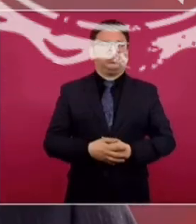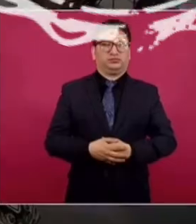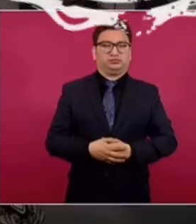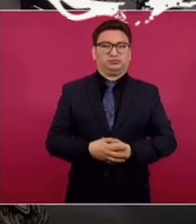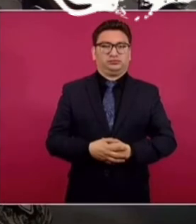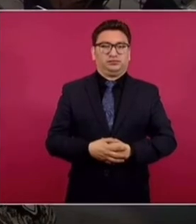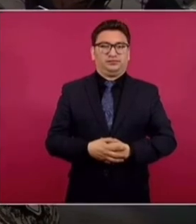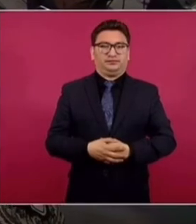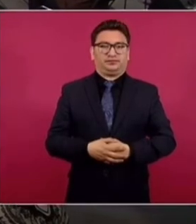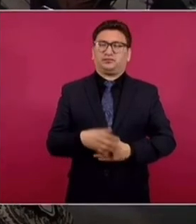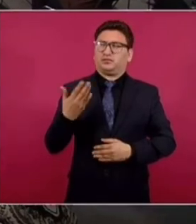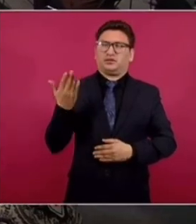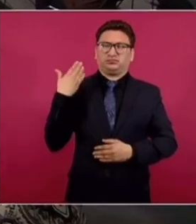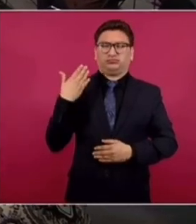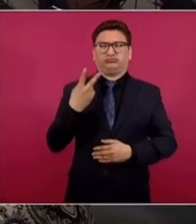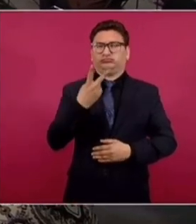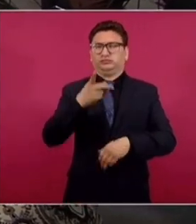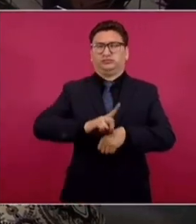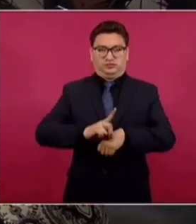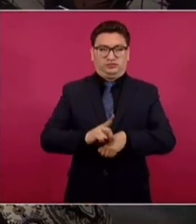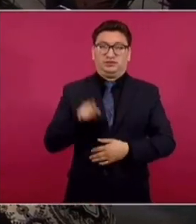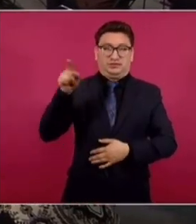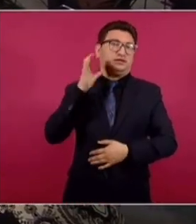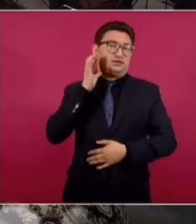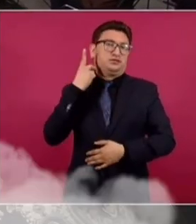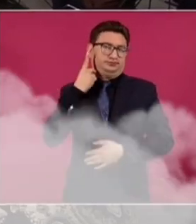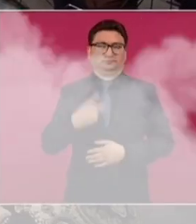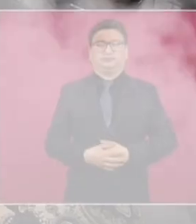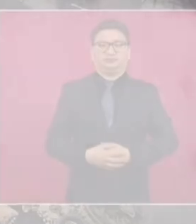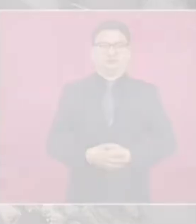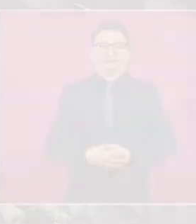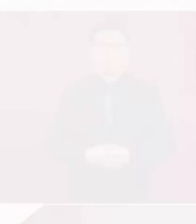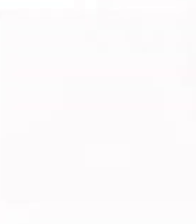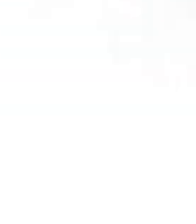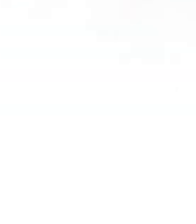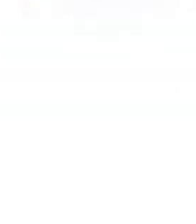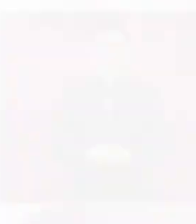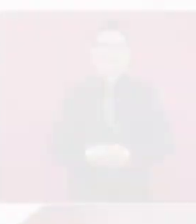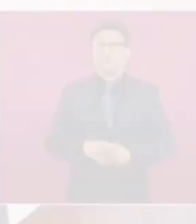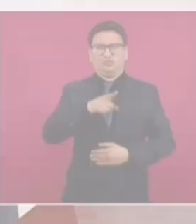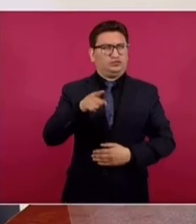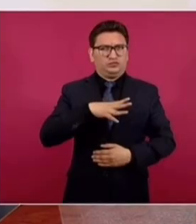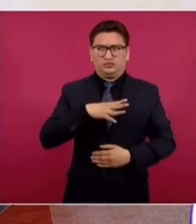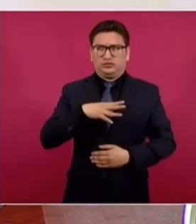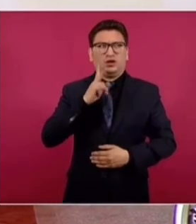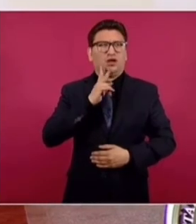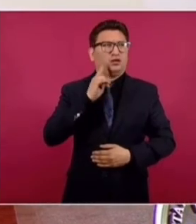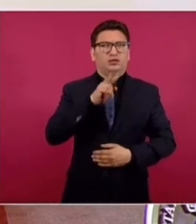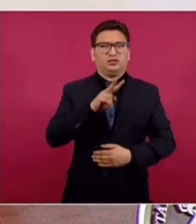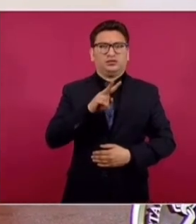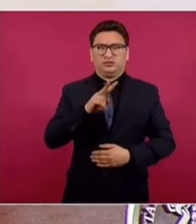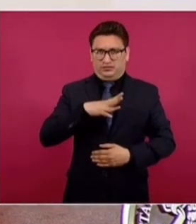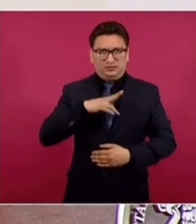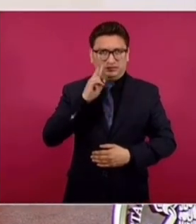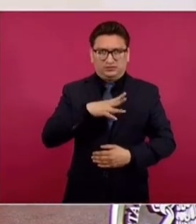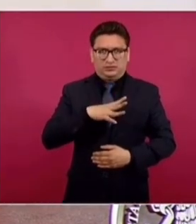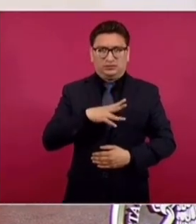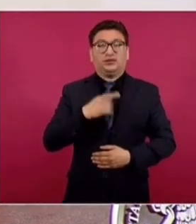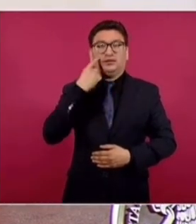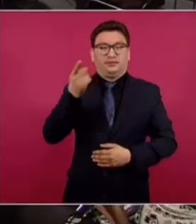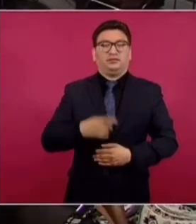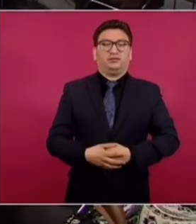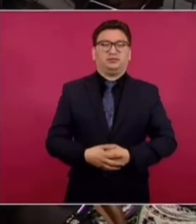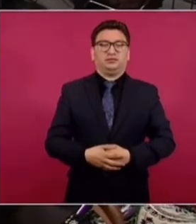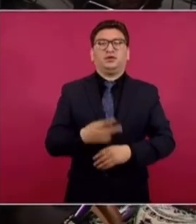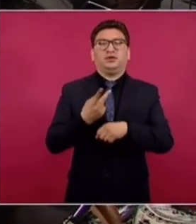hace 2 días en la Cámara de Diputados. ¿No tienen por ahí la escena?